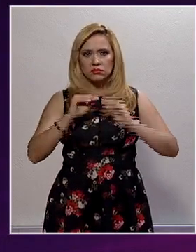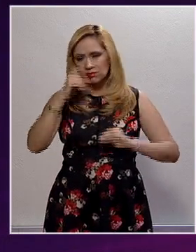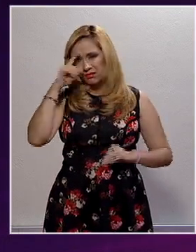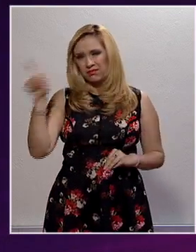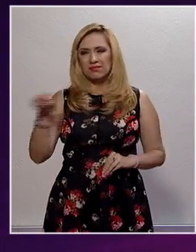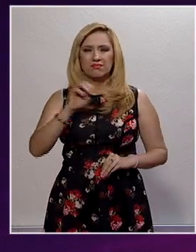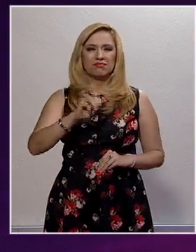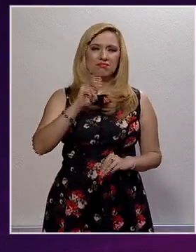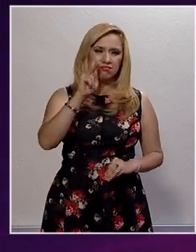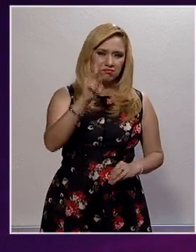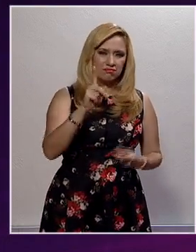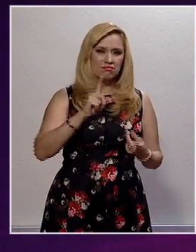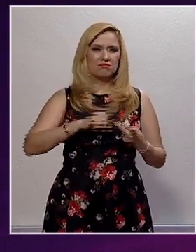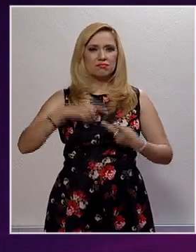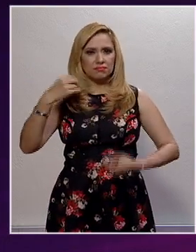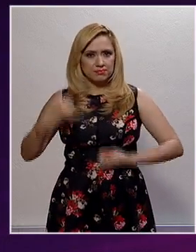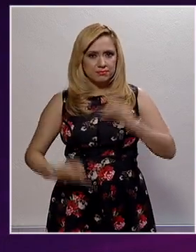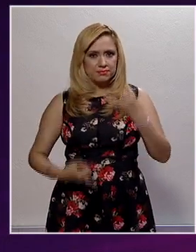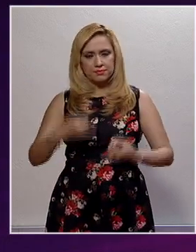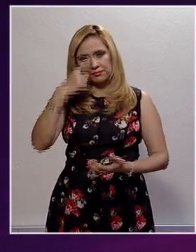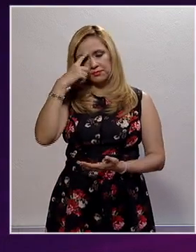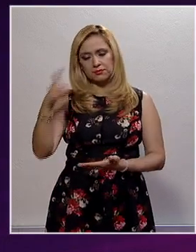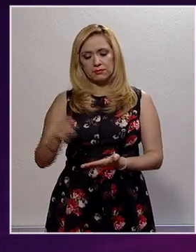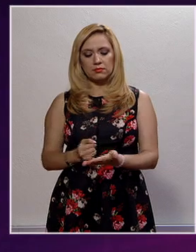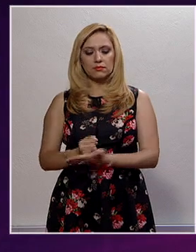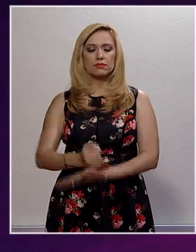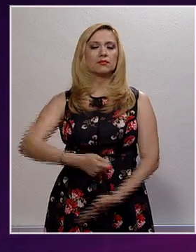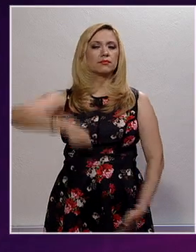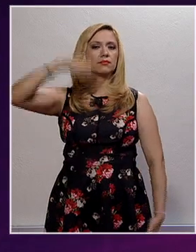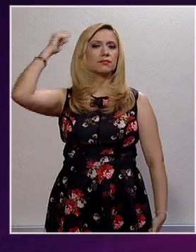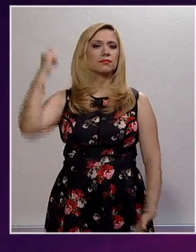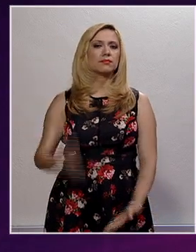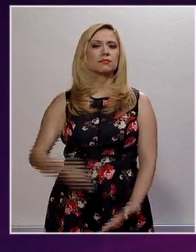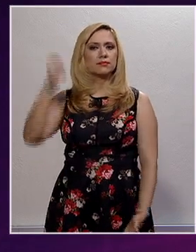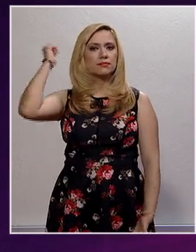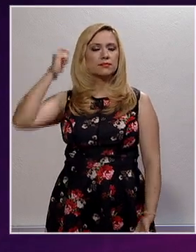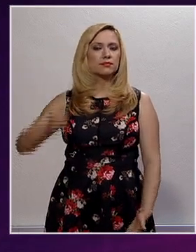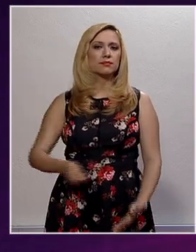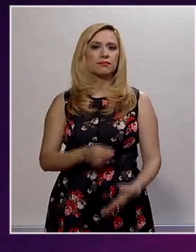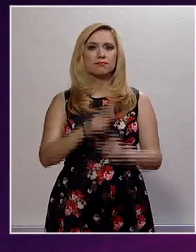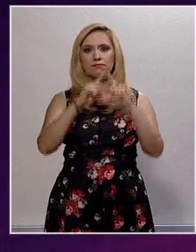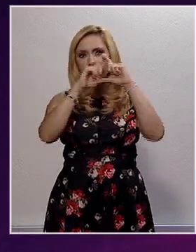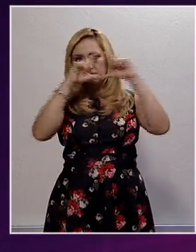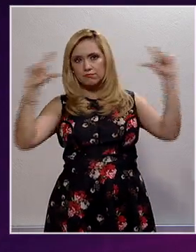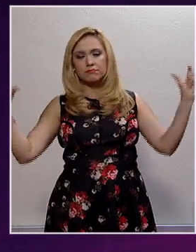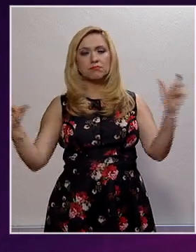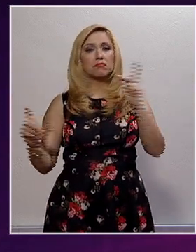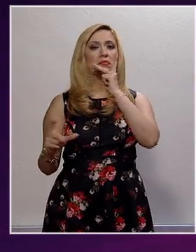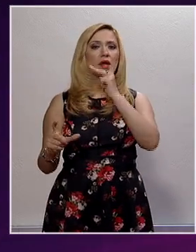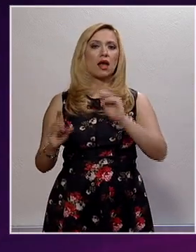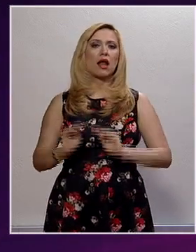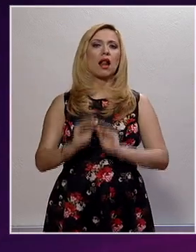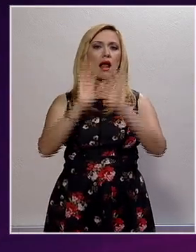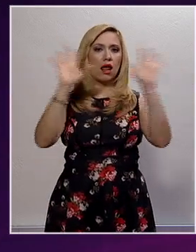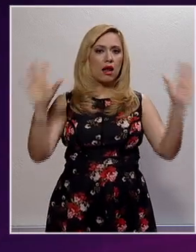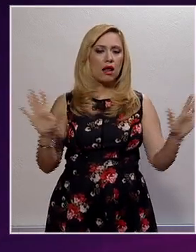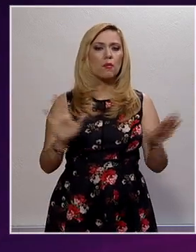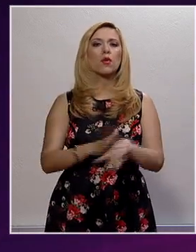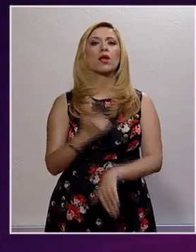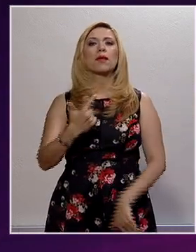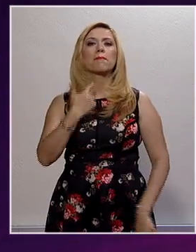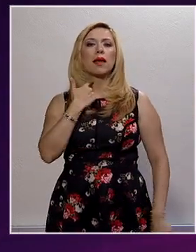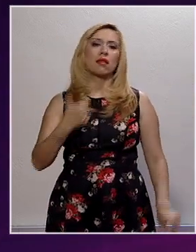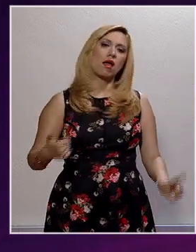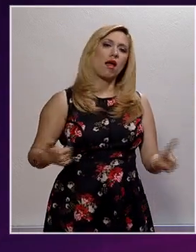ministerios públicos, para los jueces, para que eso pueda tener alguna definición clara y no quedarse